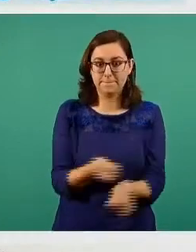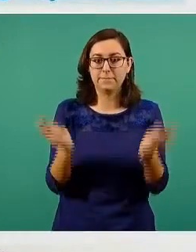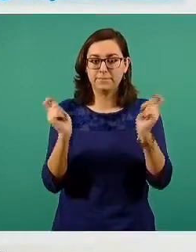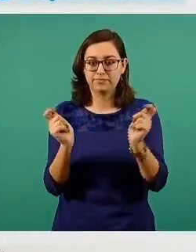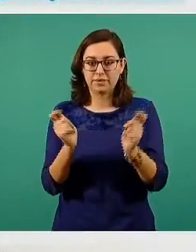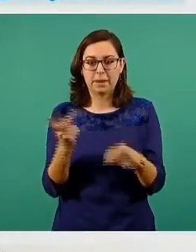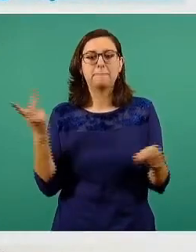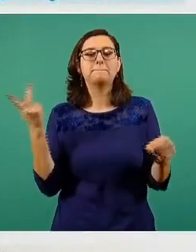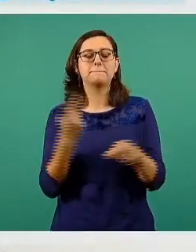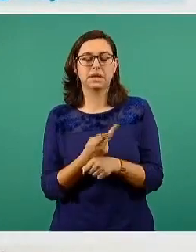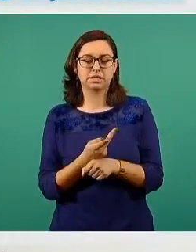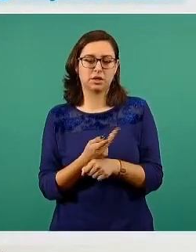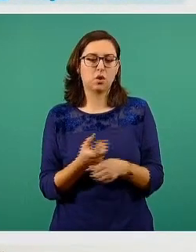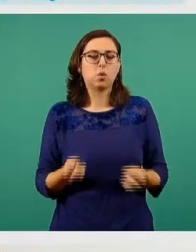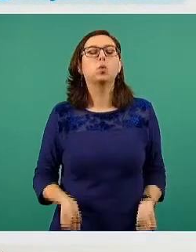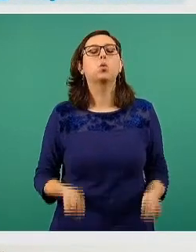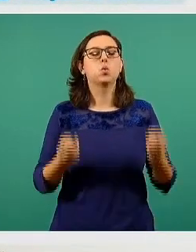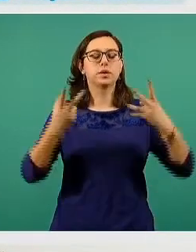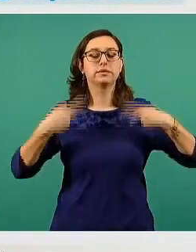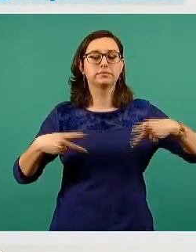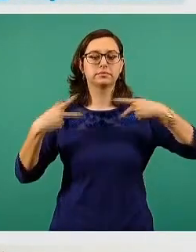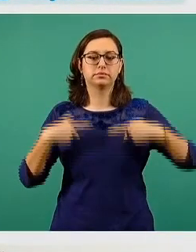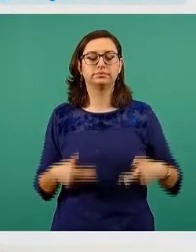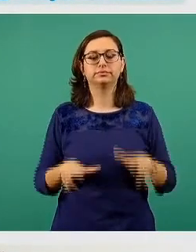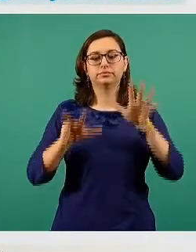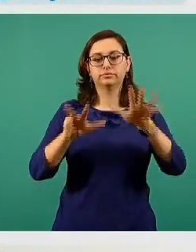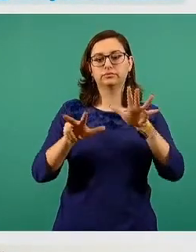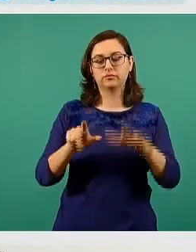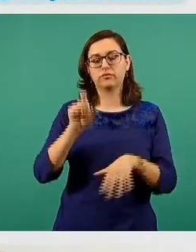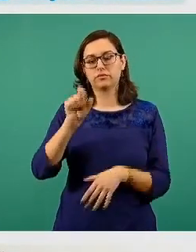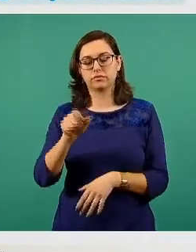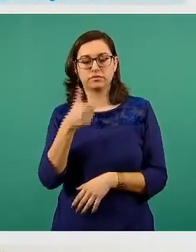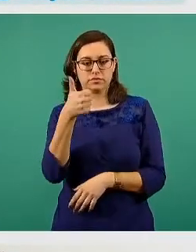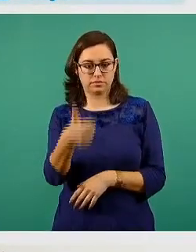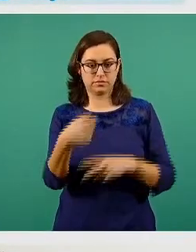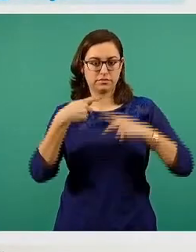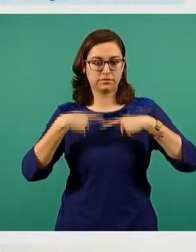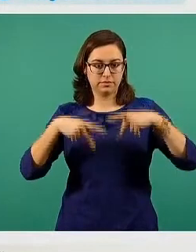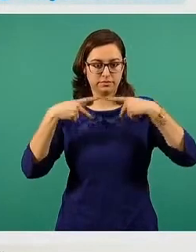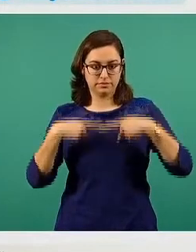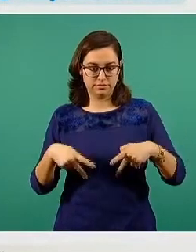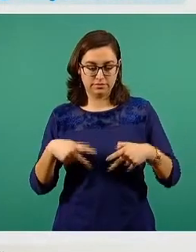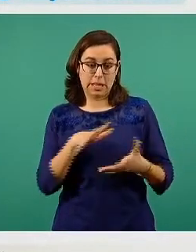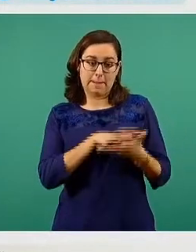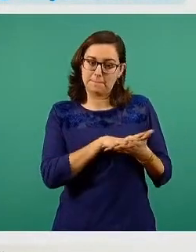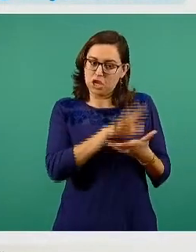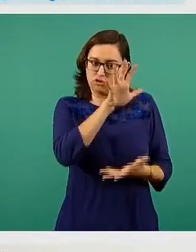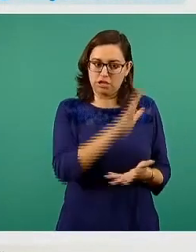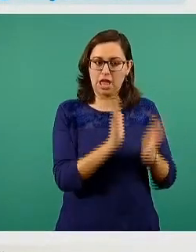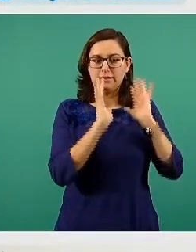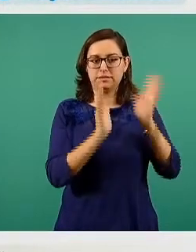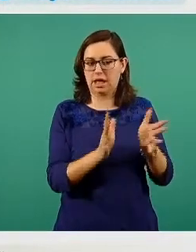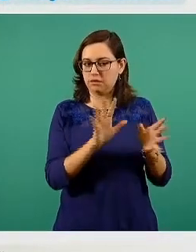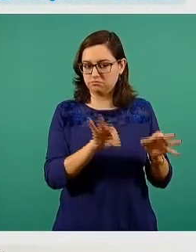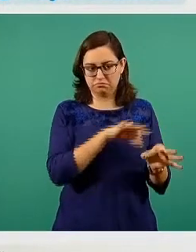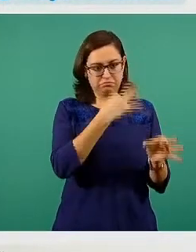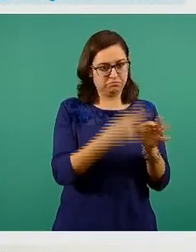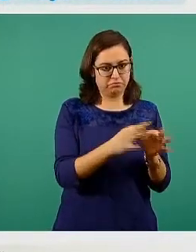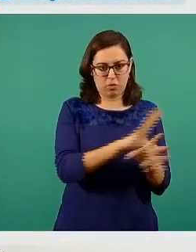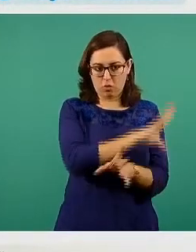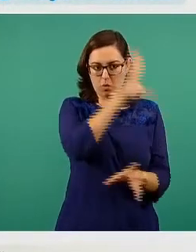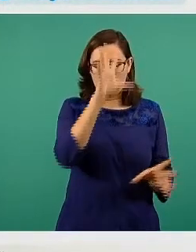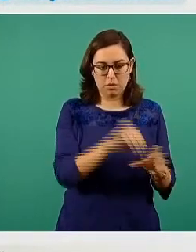18.6 personas que ya han sido vacunadas, en su mayoría con el esquema completo. La